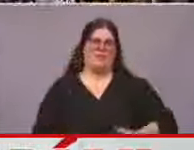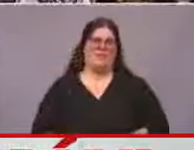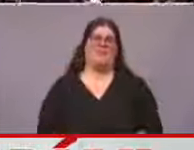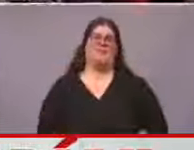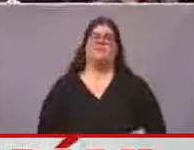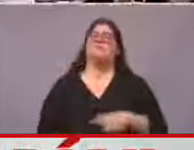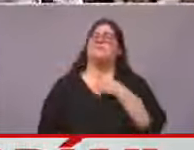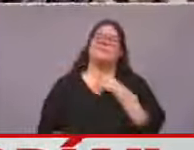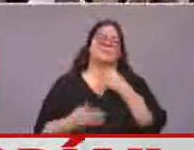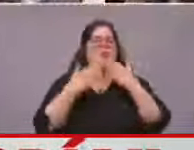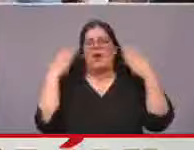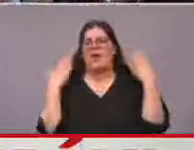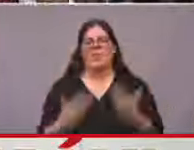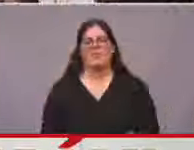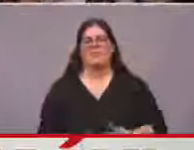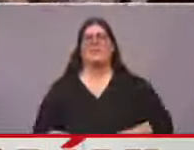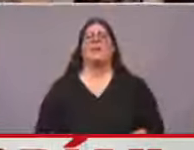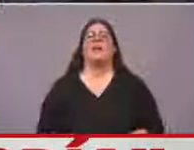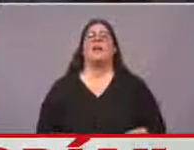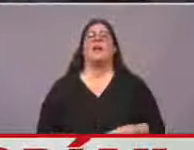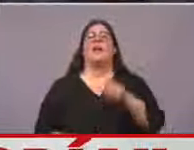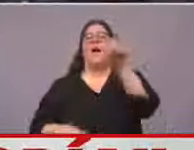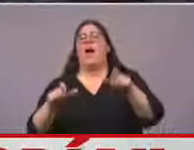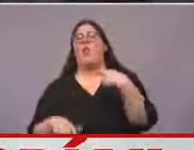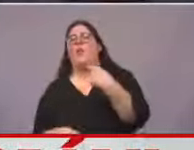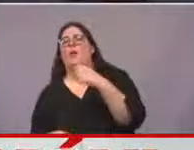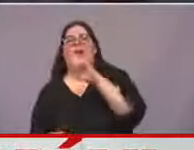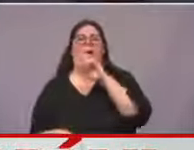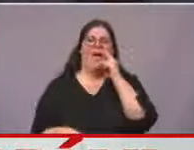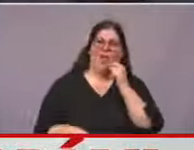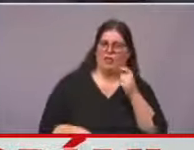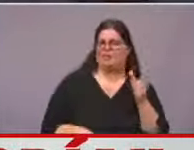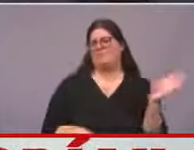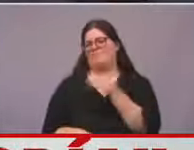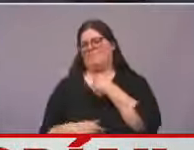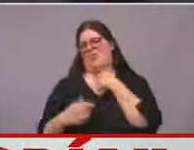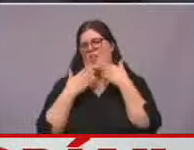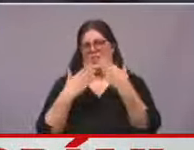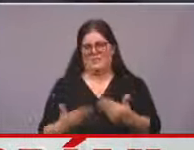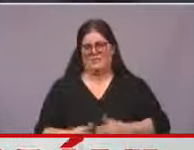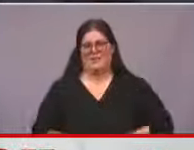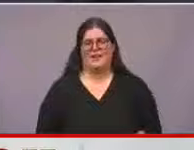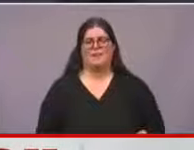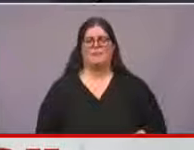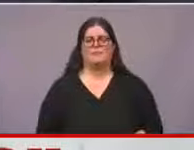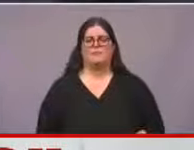Quiero agradecer a los jubilados y a las jubiladas.